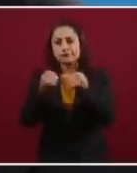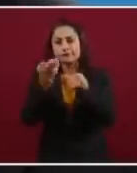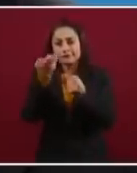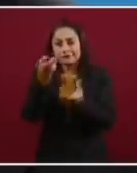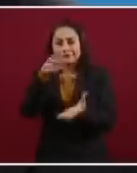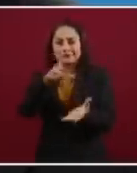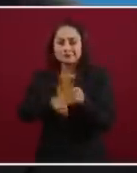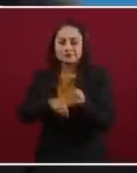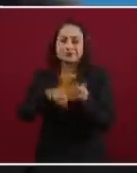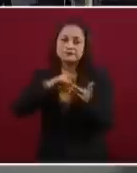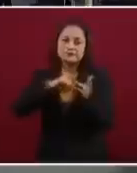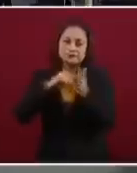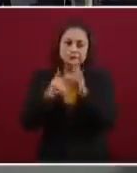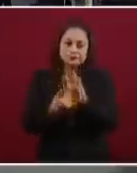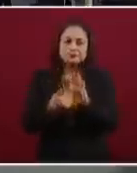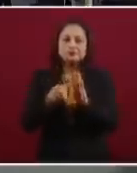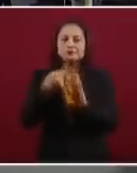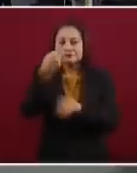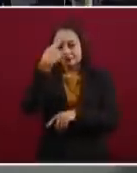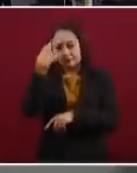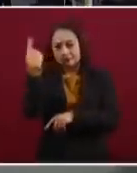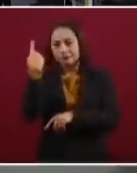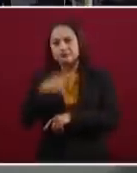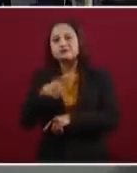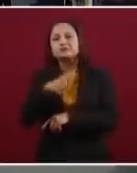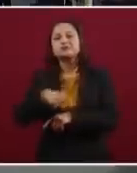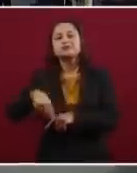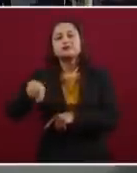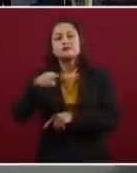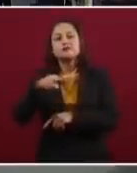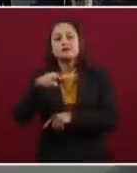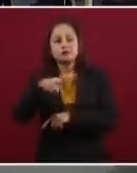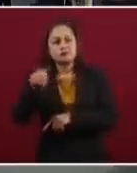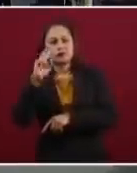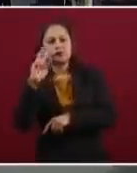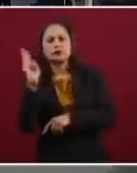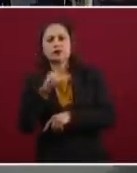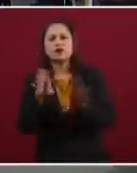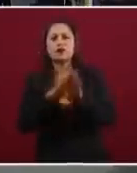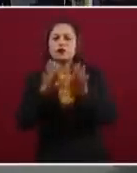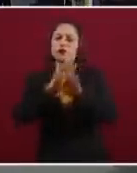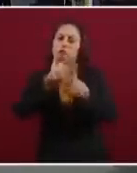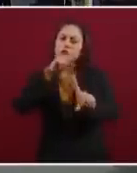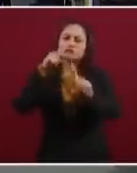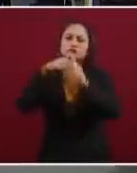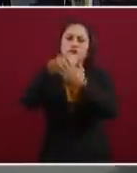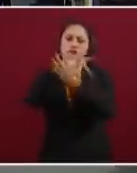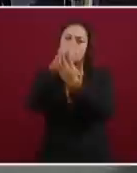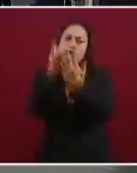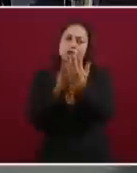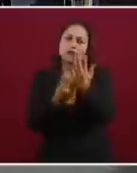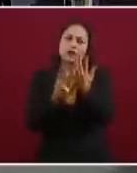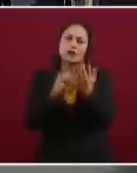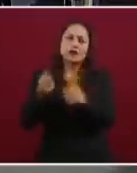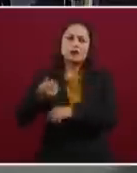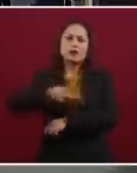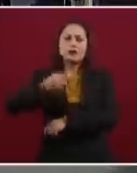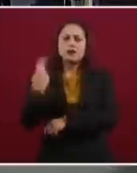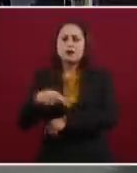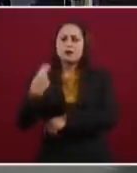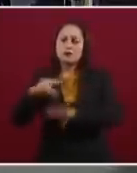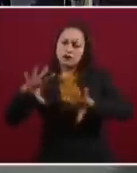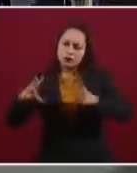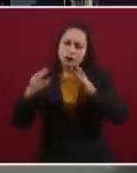a través del componente de comunicación de juntos por la paz que es el componente emblemático la sombrilla